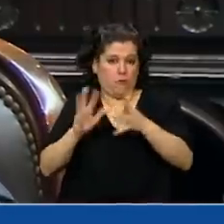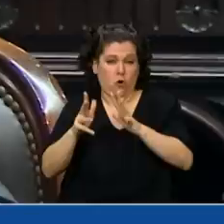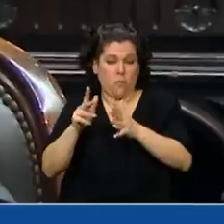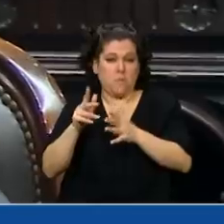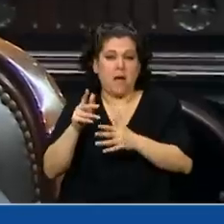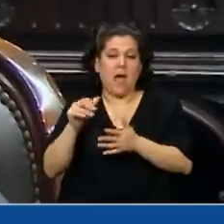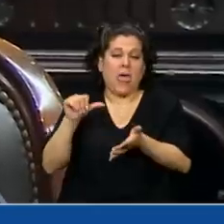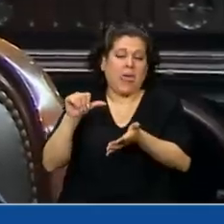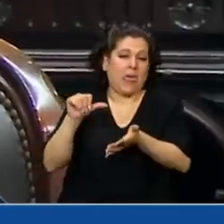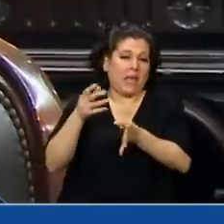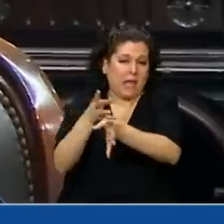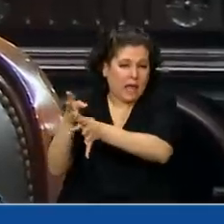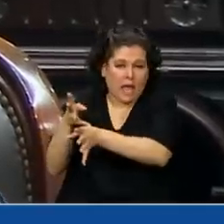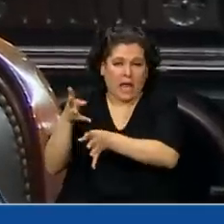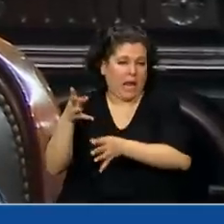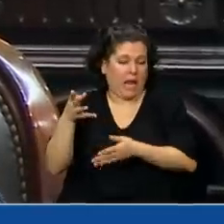En guerra civil